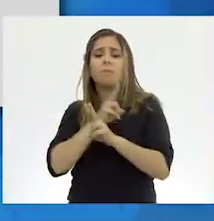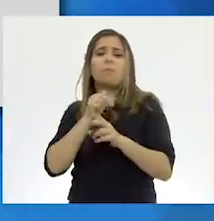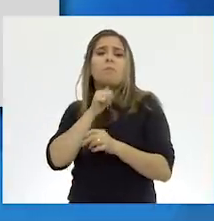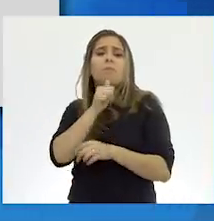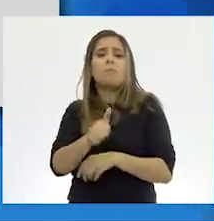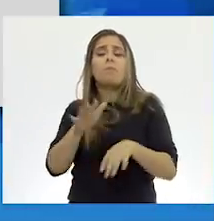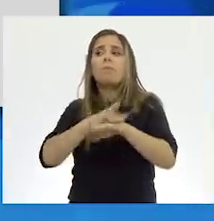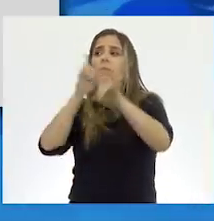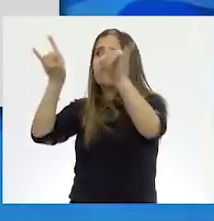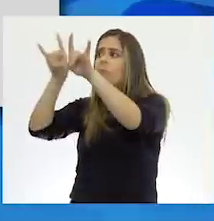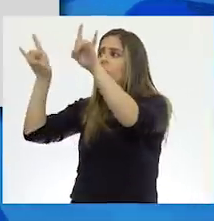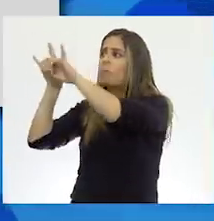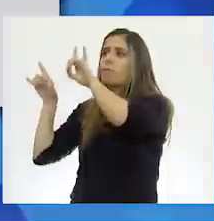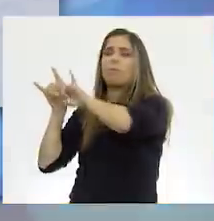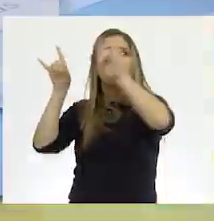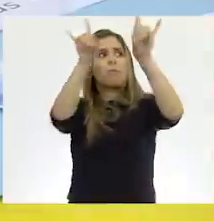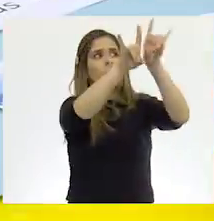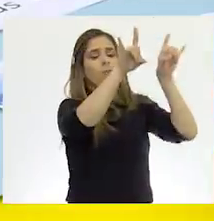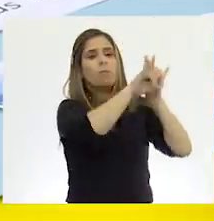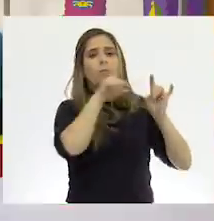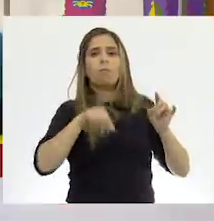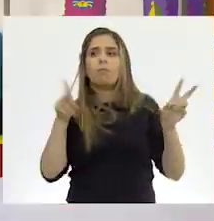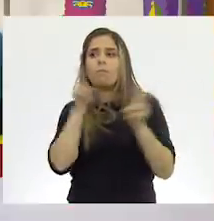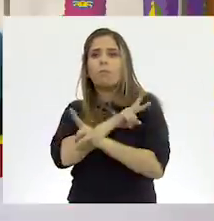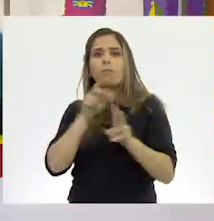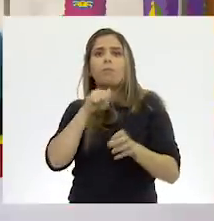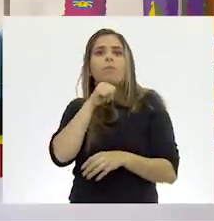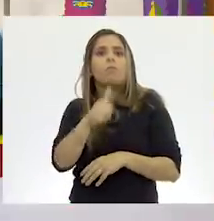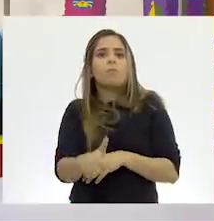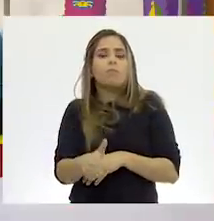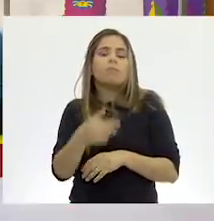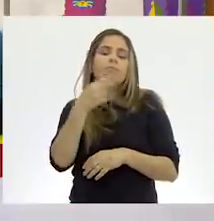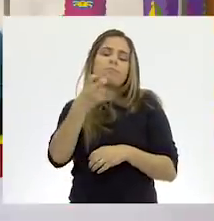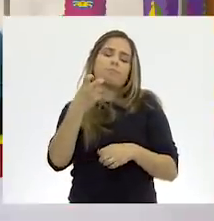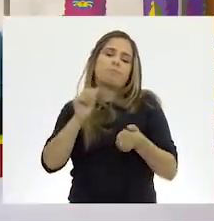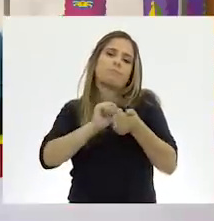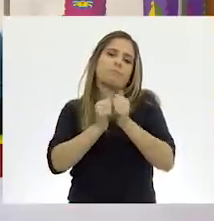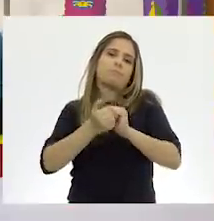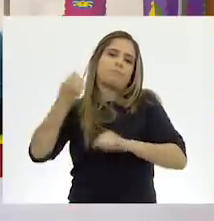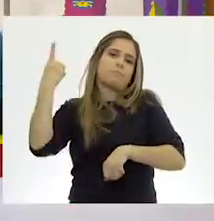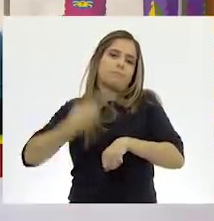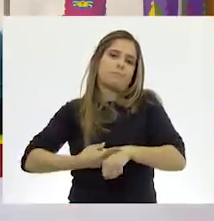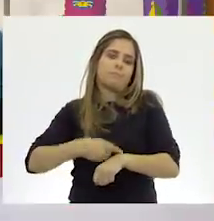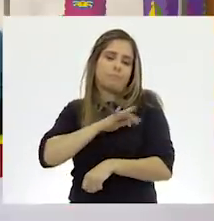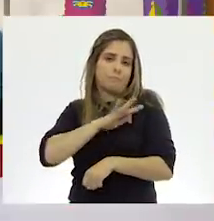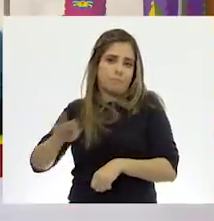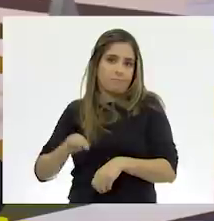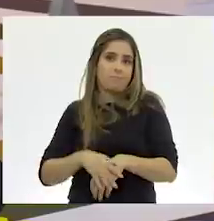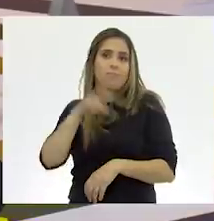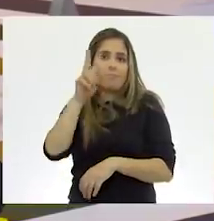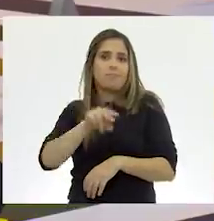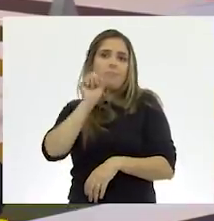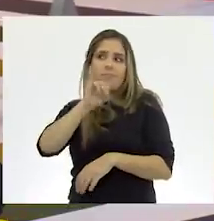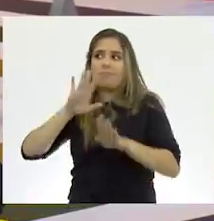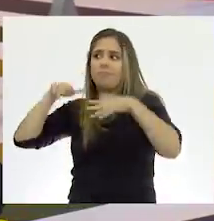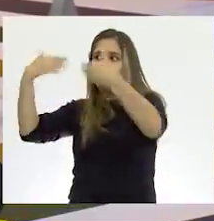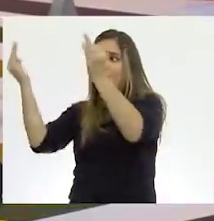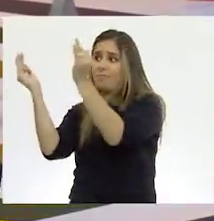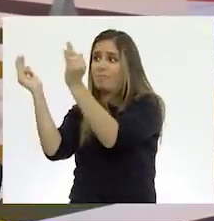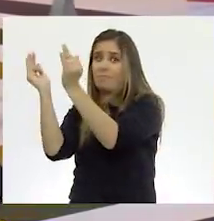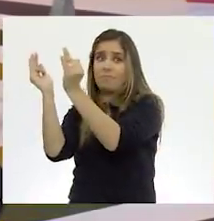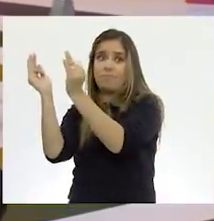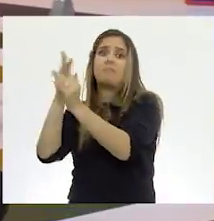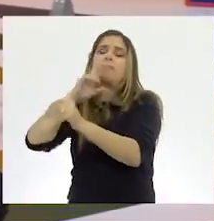nuestras ventanas en casa. Que es lo que veíamos en nuestro diagrama y decíamos, ay, que como hace frío, cerramos todo y nos quedamos encerrados. Y nos